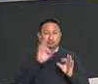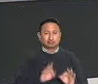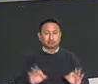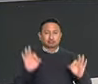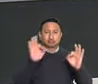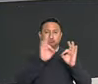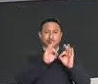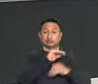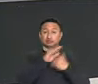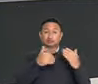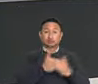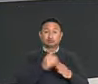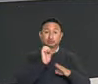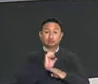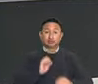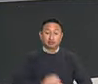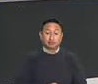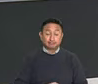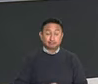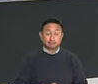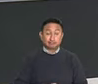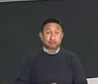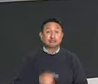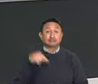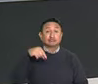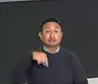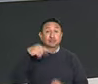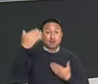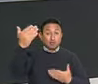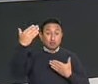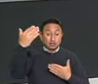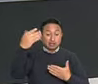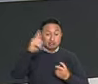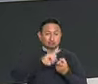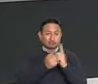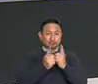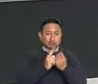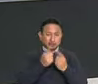importante para todo el país. Sin duda el ajedrez político ha ido cambiando. Ya venimos.